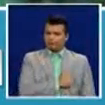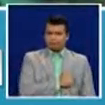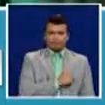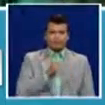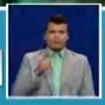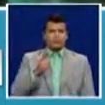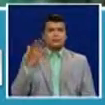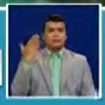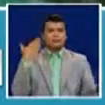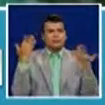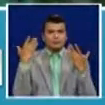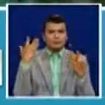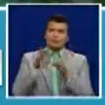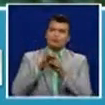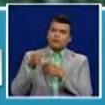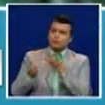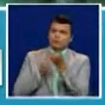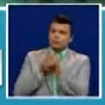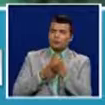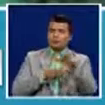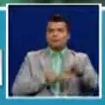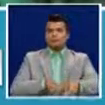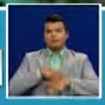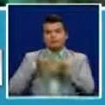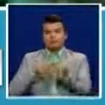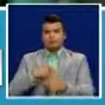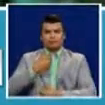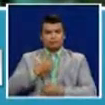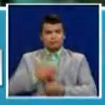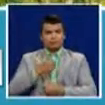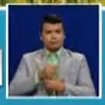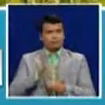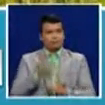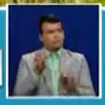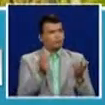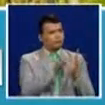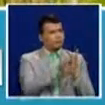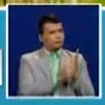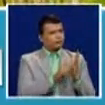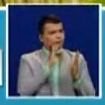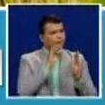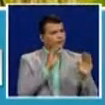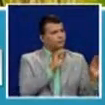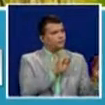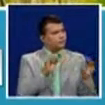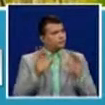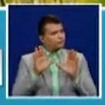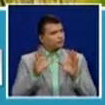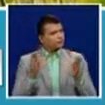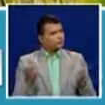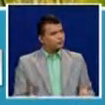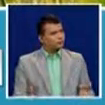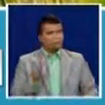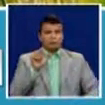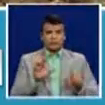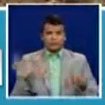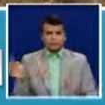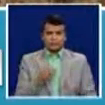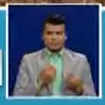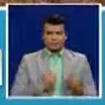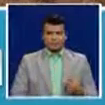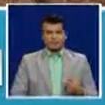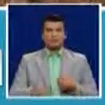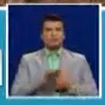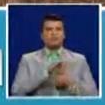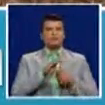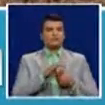por la tierra, para trabajar la agricultura. James, Siembra nos va a enseñar a los citadinos que de